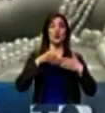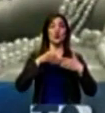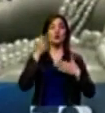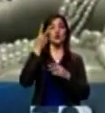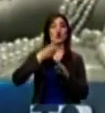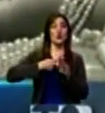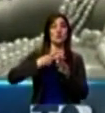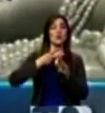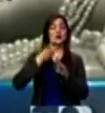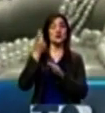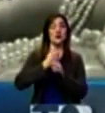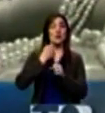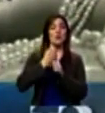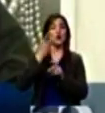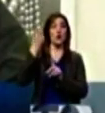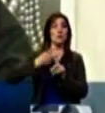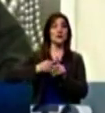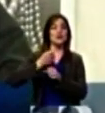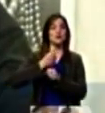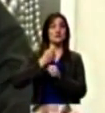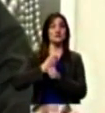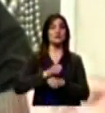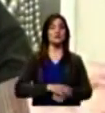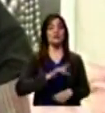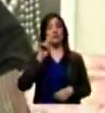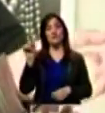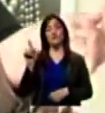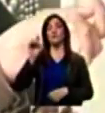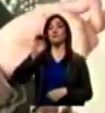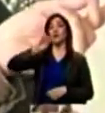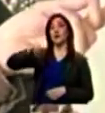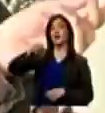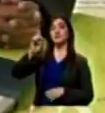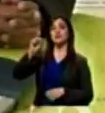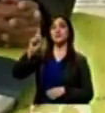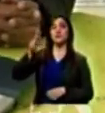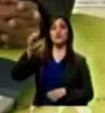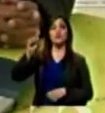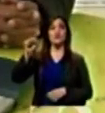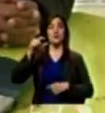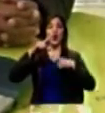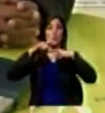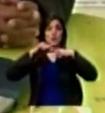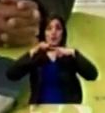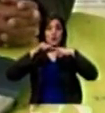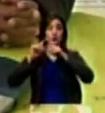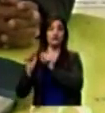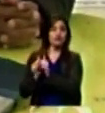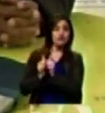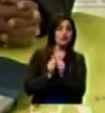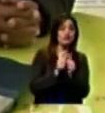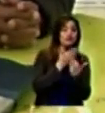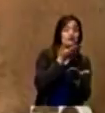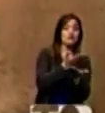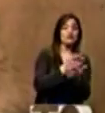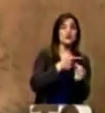los casi dos meses que estuve trabajando con ella. Igual que William, está Jesús, su primo. Llegaron juntos a Quito. A Jesús